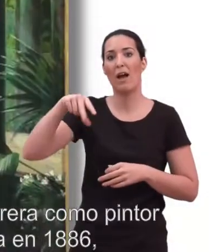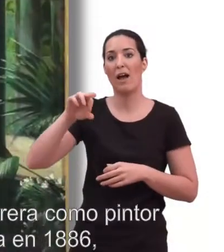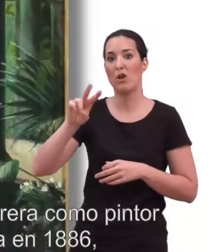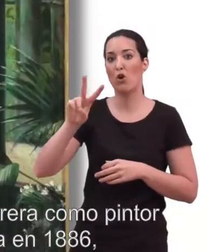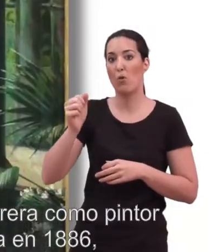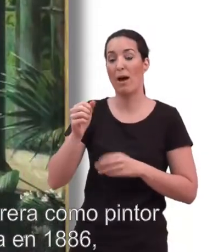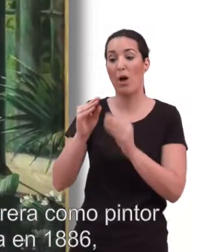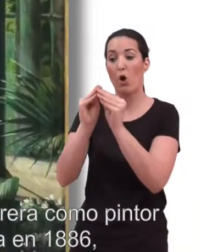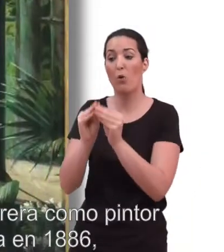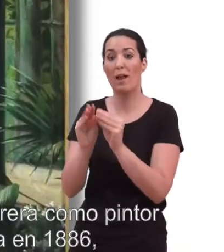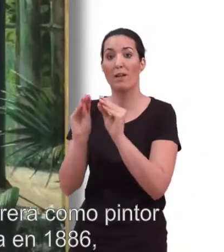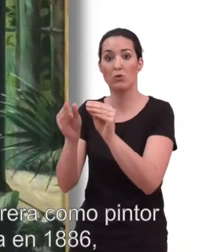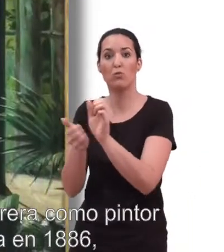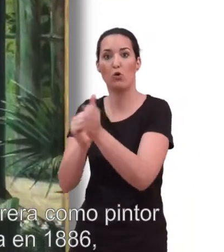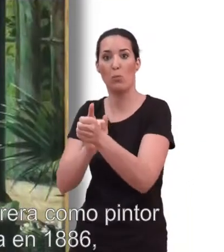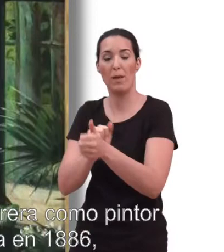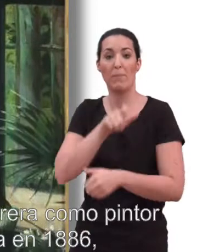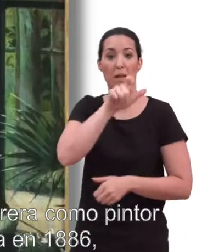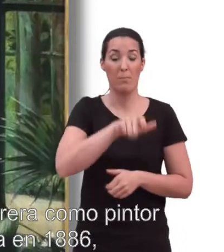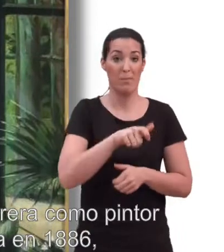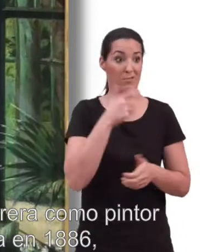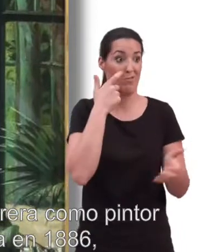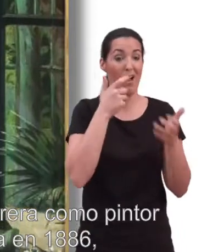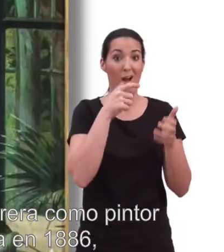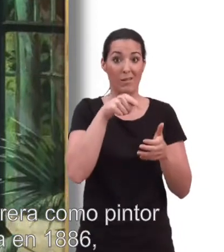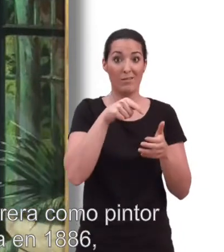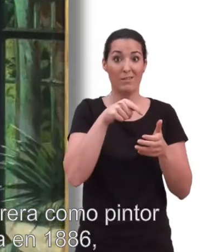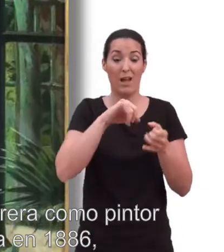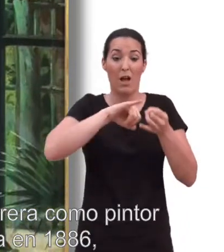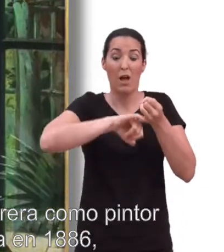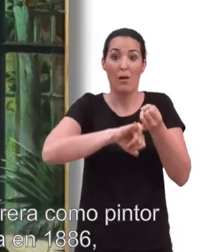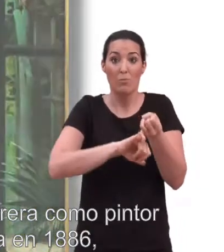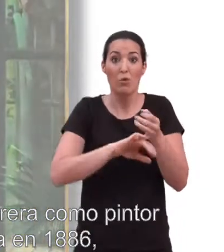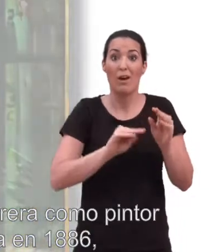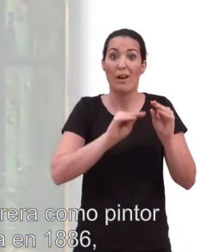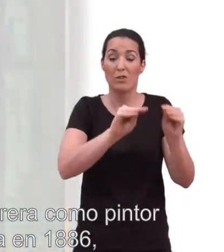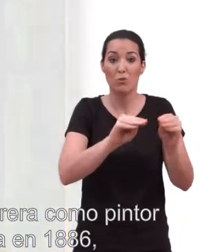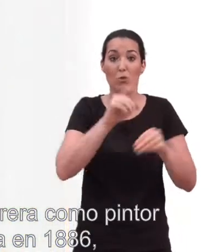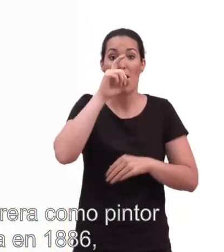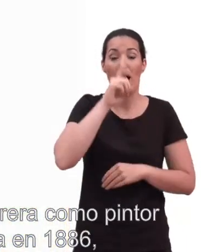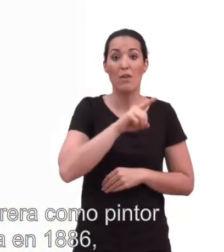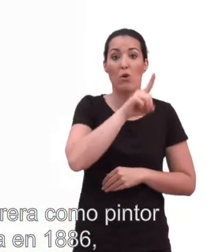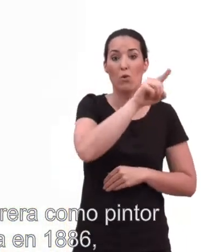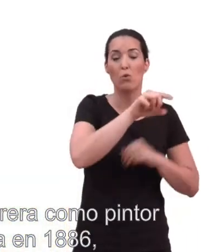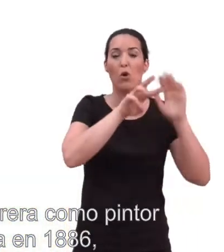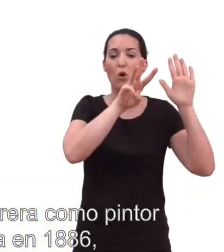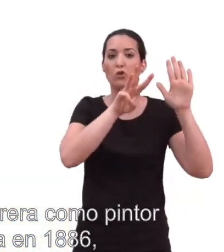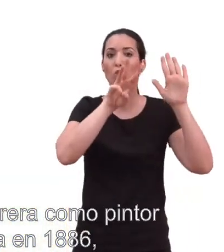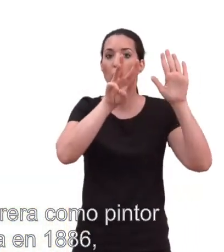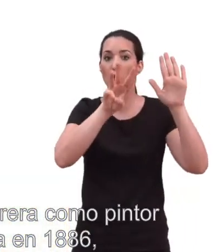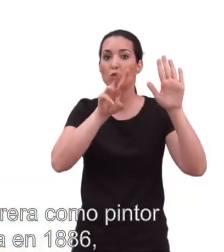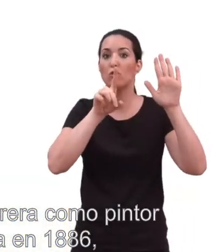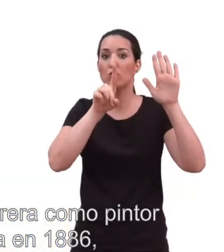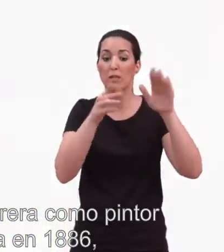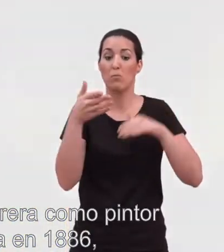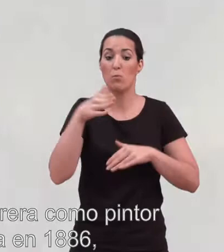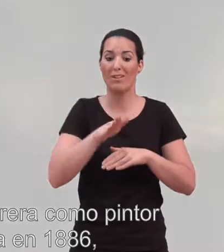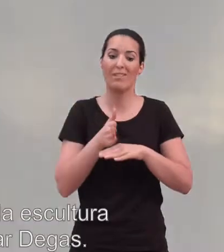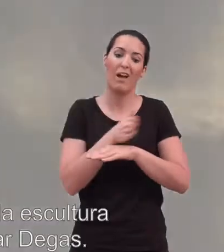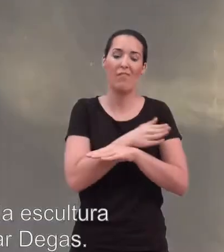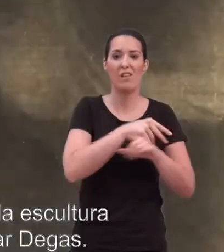Bartholomé desarrolló una interesante carrera como pintor antes del fallecimiento de su esposa en